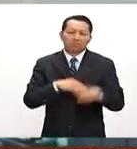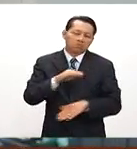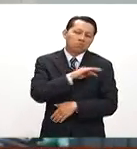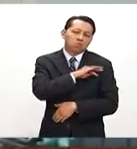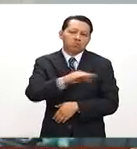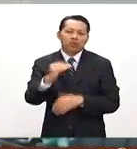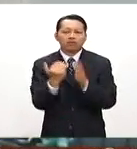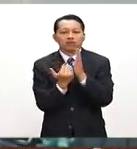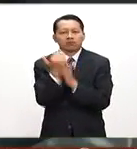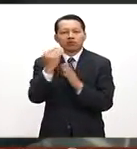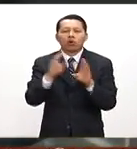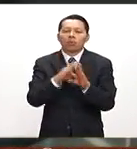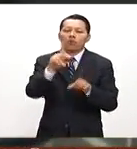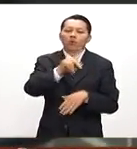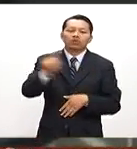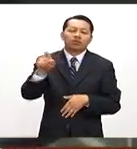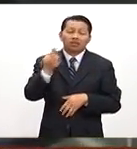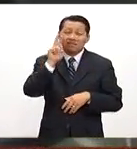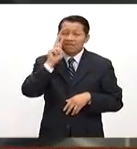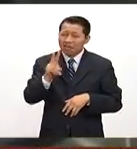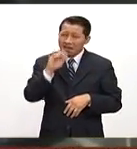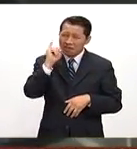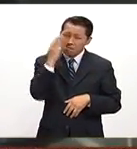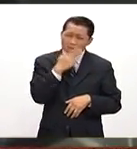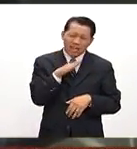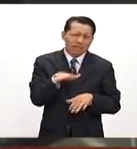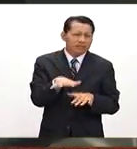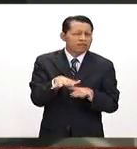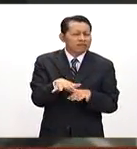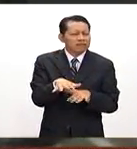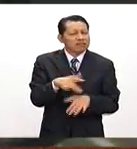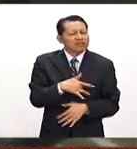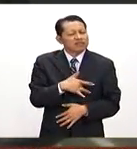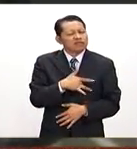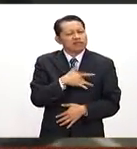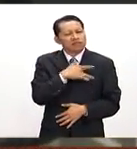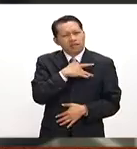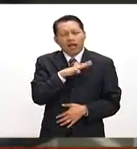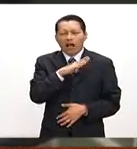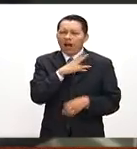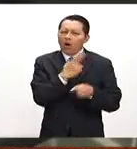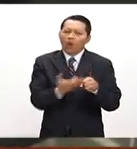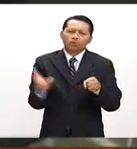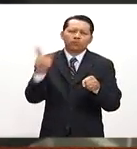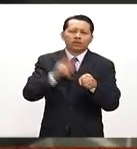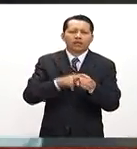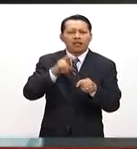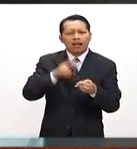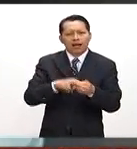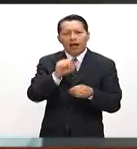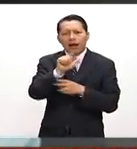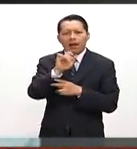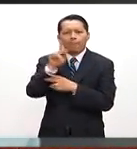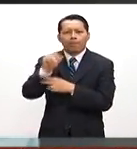aumentar a 100. Vea usted estas impresionantes imágenes de los hospitales allá en